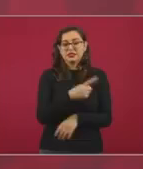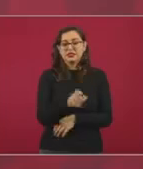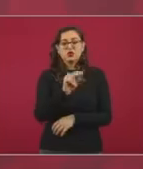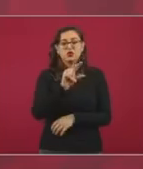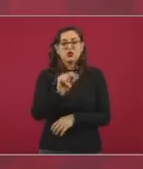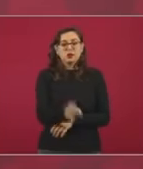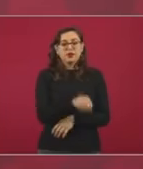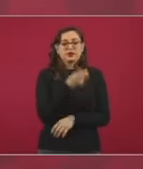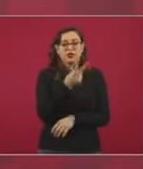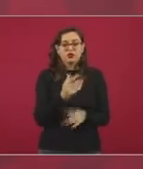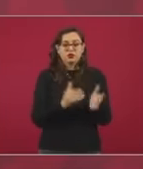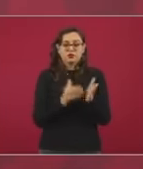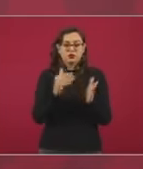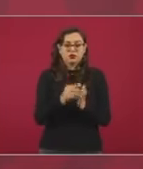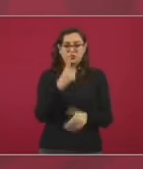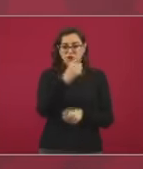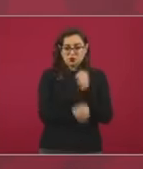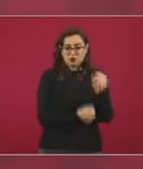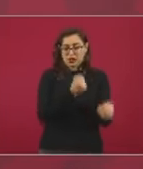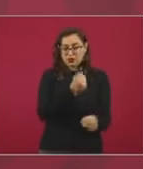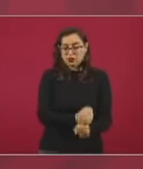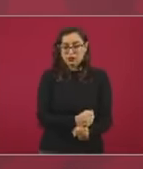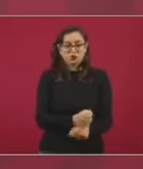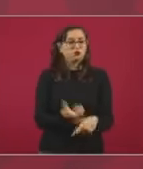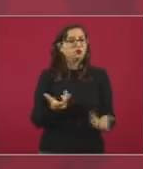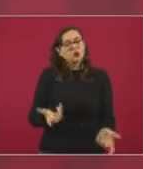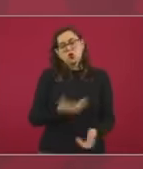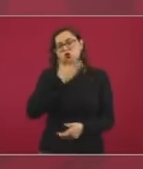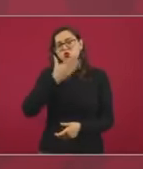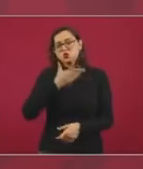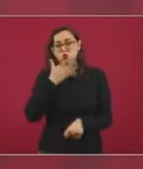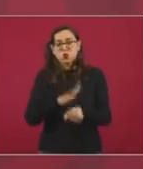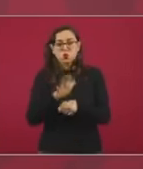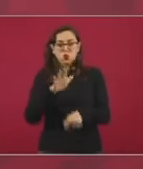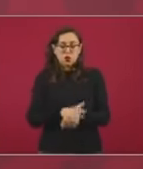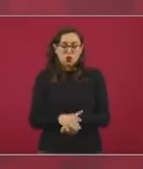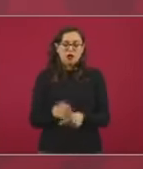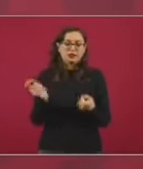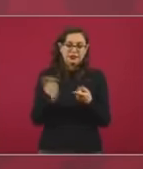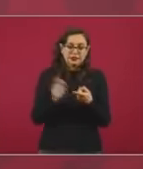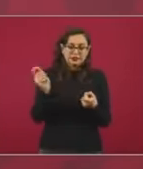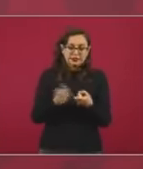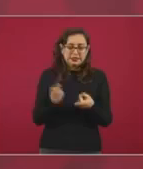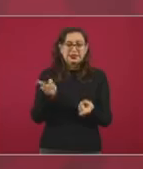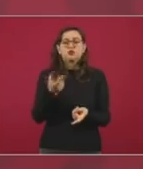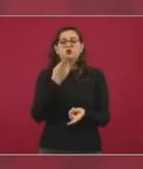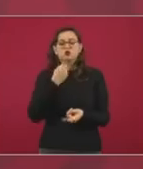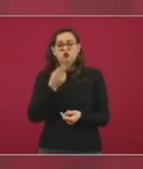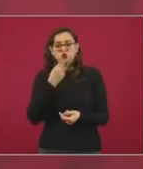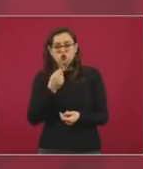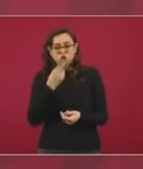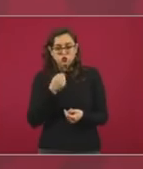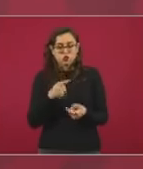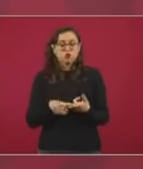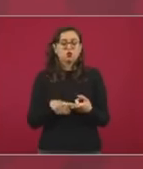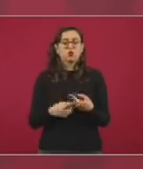millones de estudios al año. Los más comunes son la glucosa, que son 18 millones de estudios al